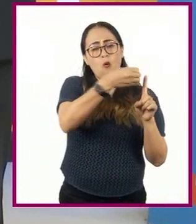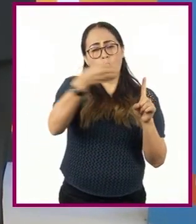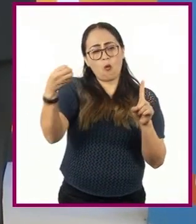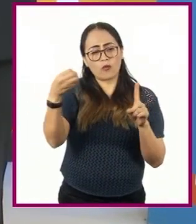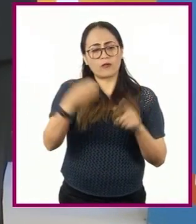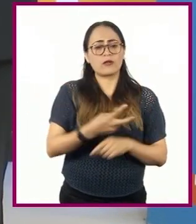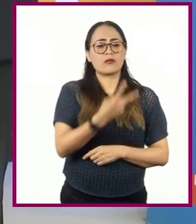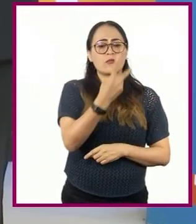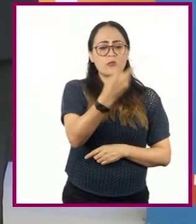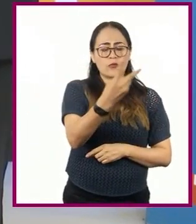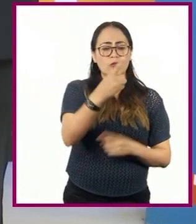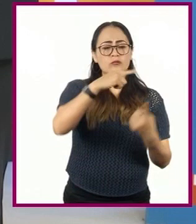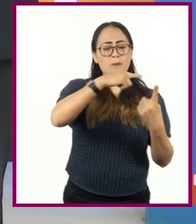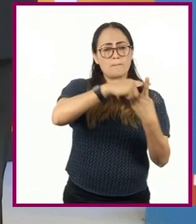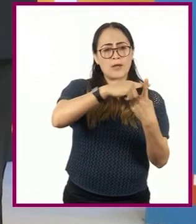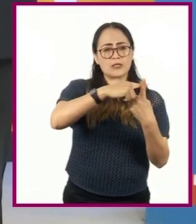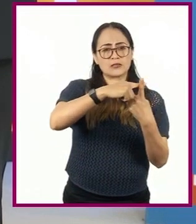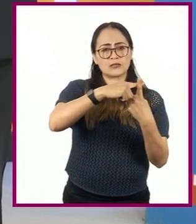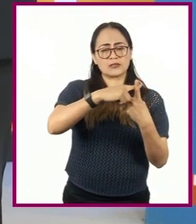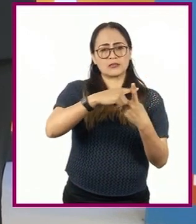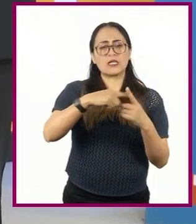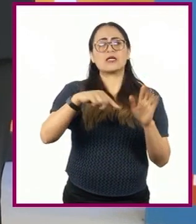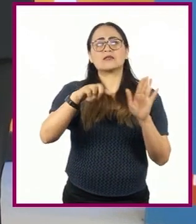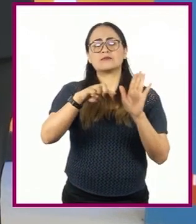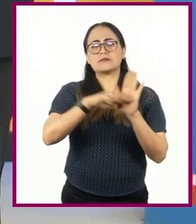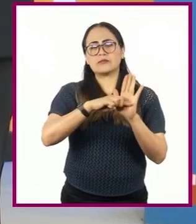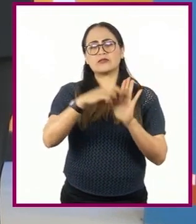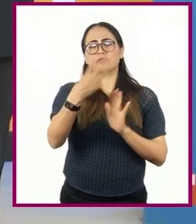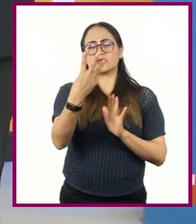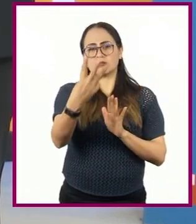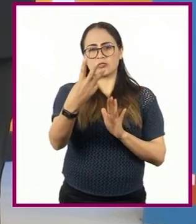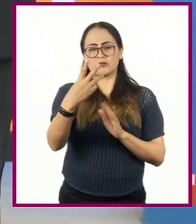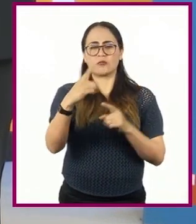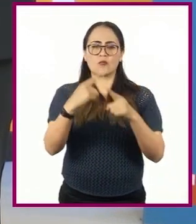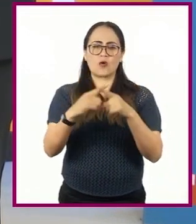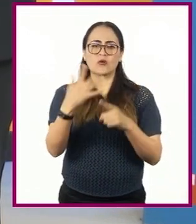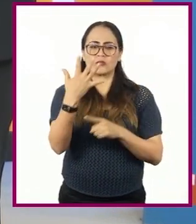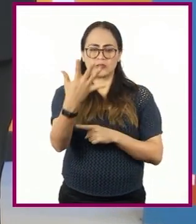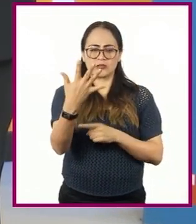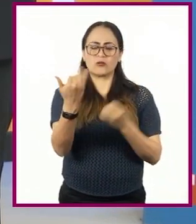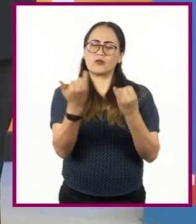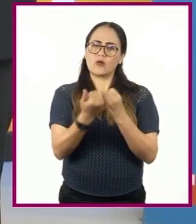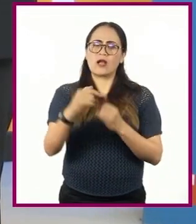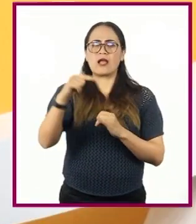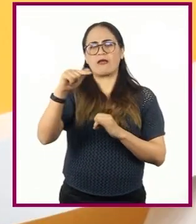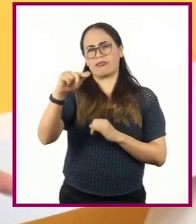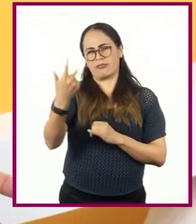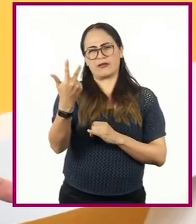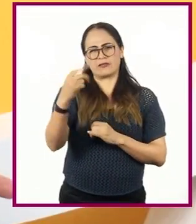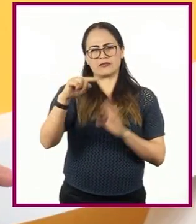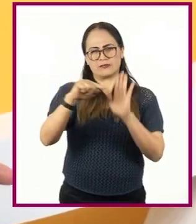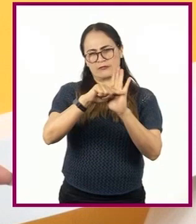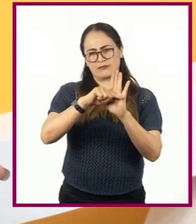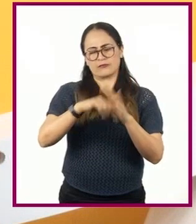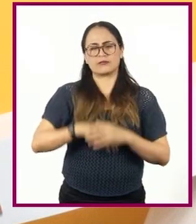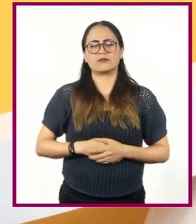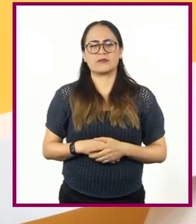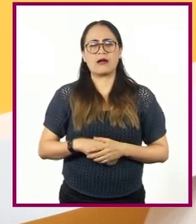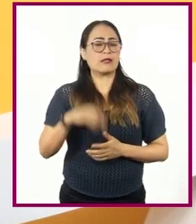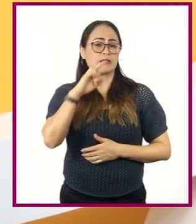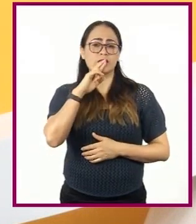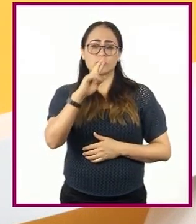2 más 3 negativo por 5 es igual a 13 negativo. Los resultados son